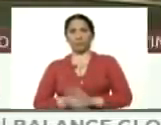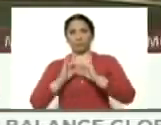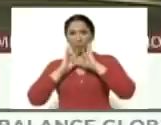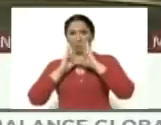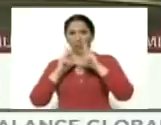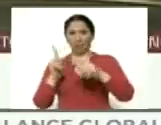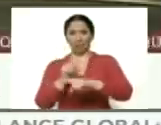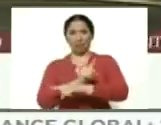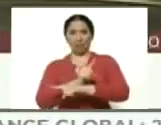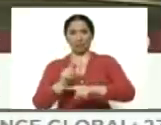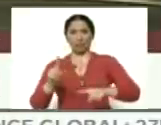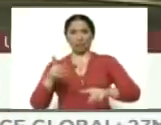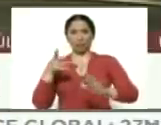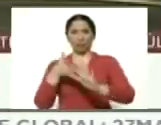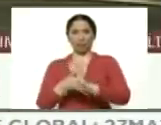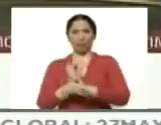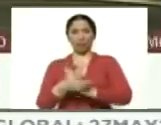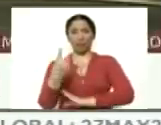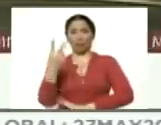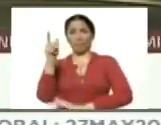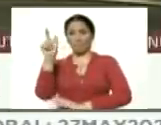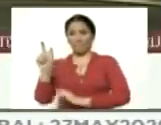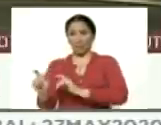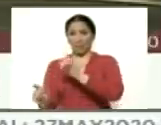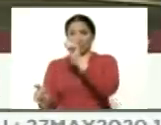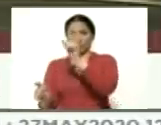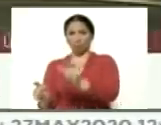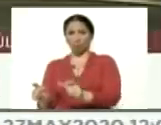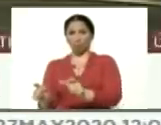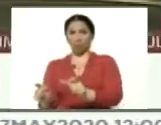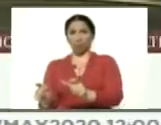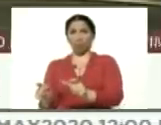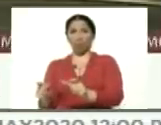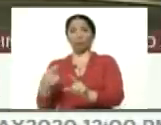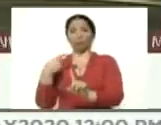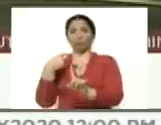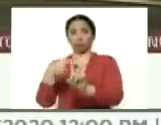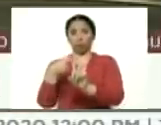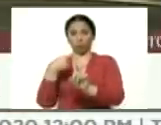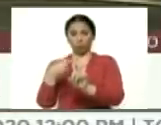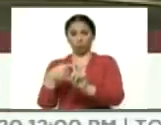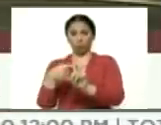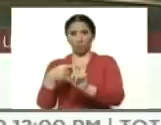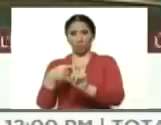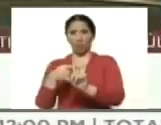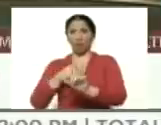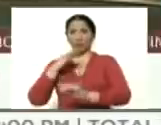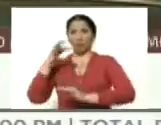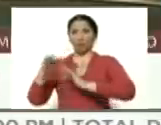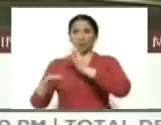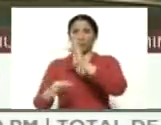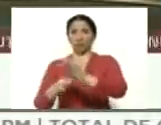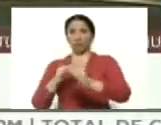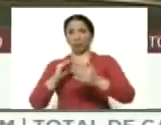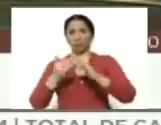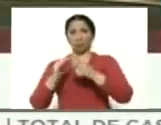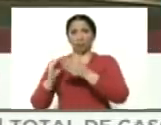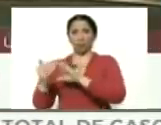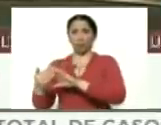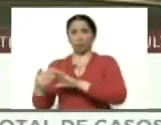brevemente la situación de las dos personas que resultaron positivas por transmisión comunitaria de infección